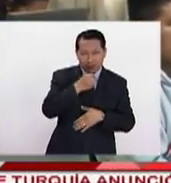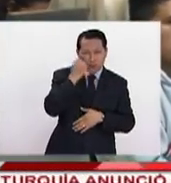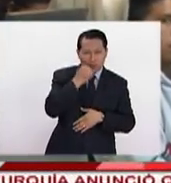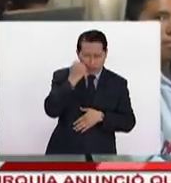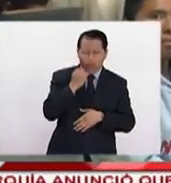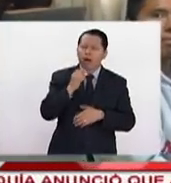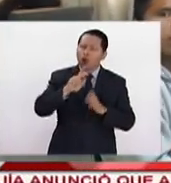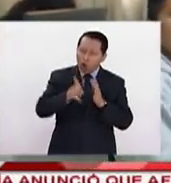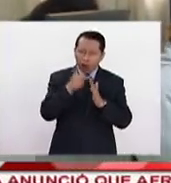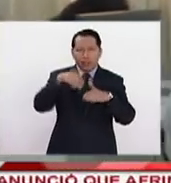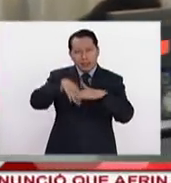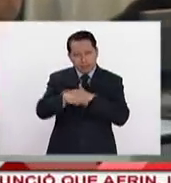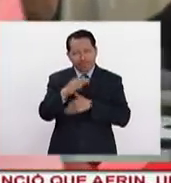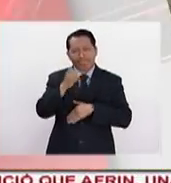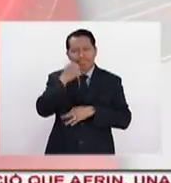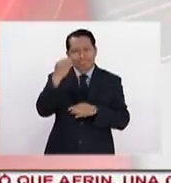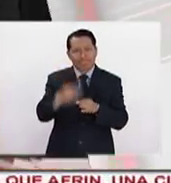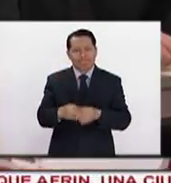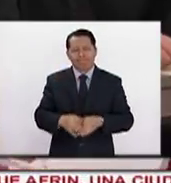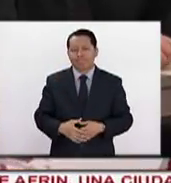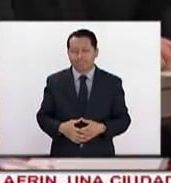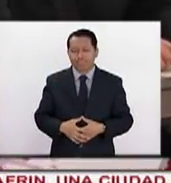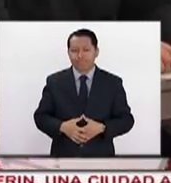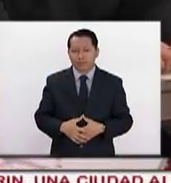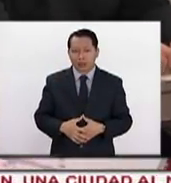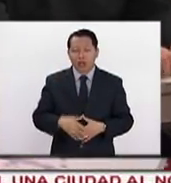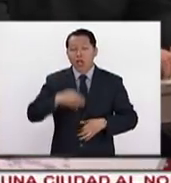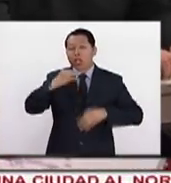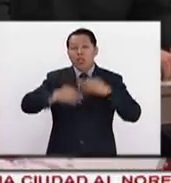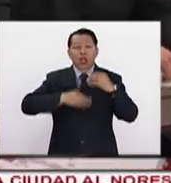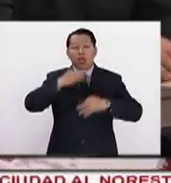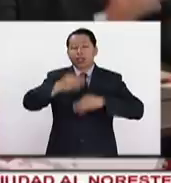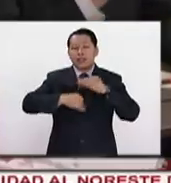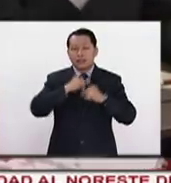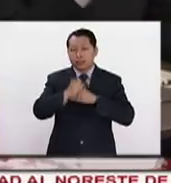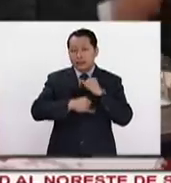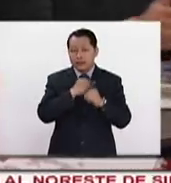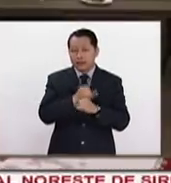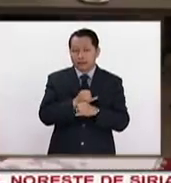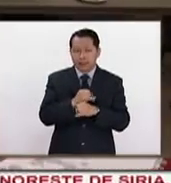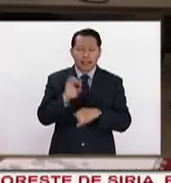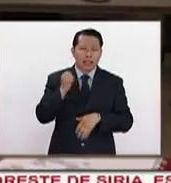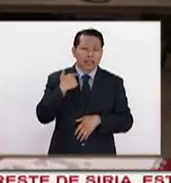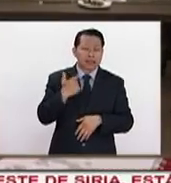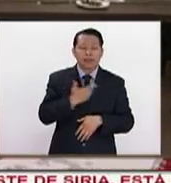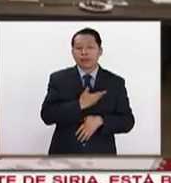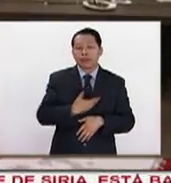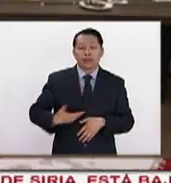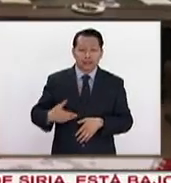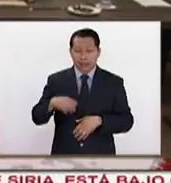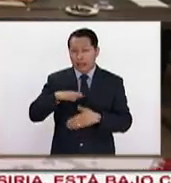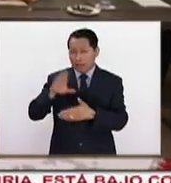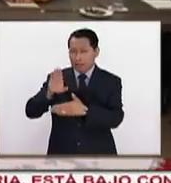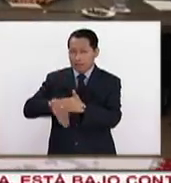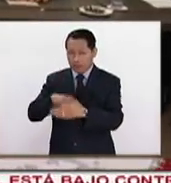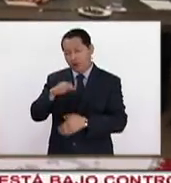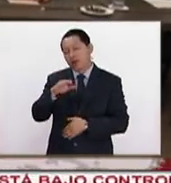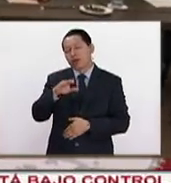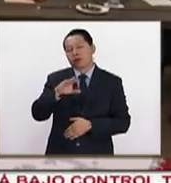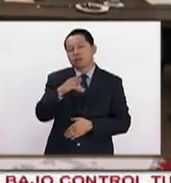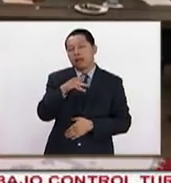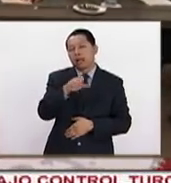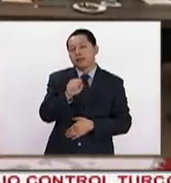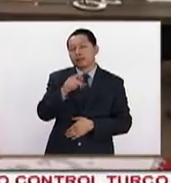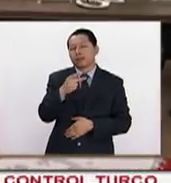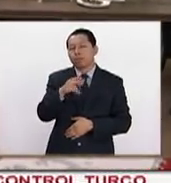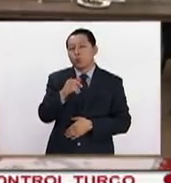encuentran en clases. En noticias internacionales, el expresidente de la Generalitat, Carles Puigdemont,